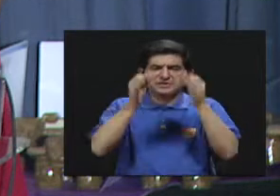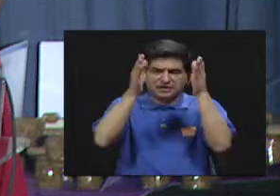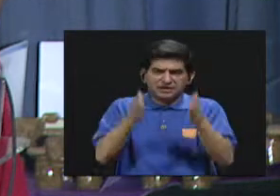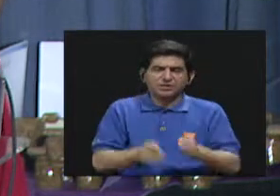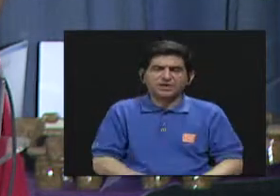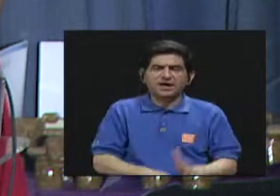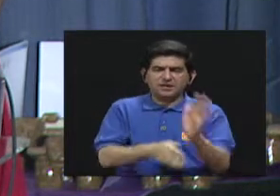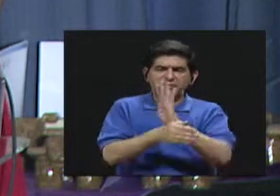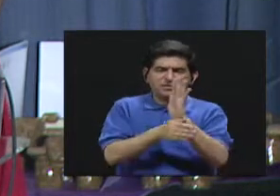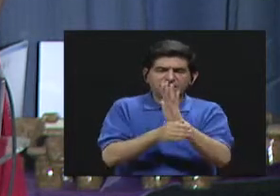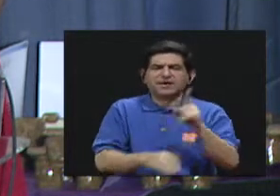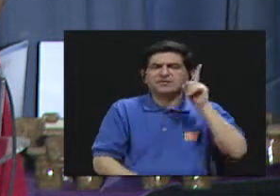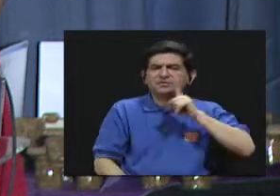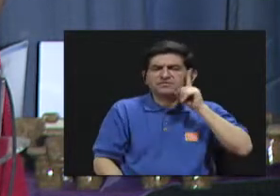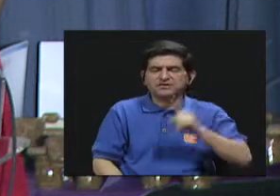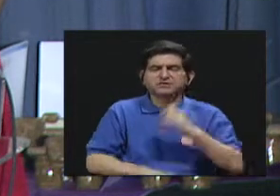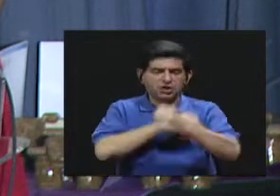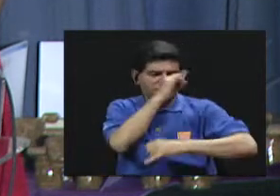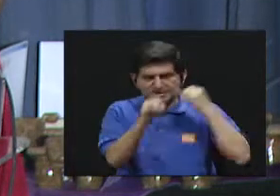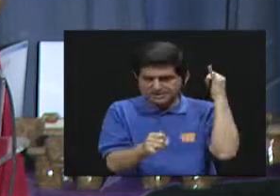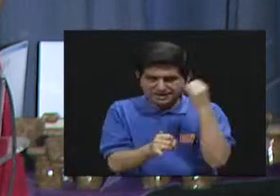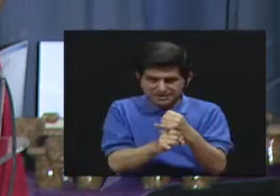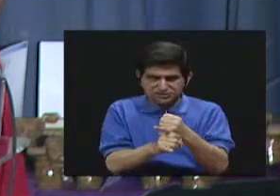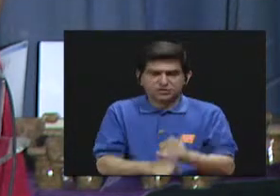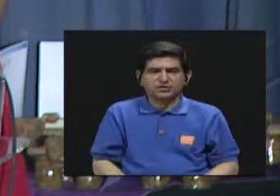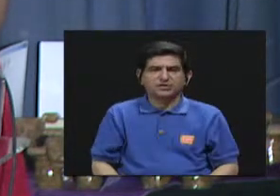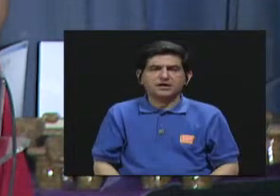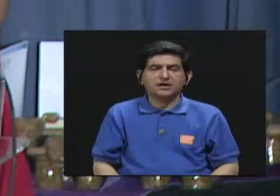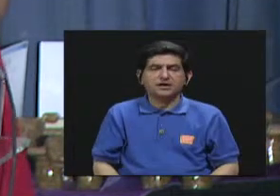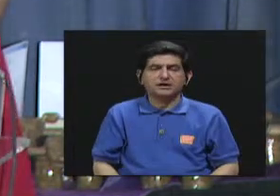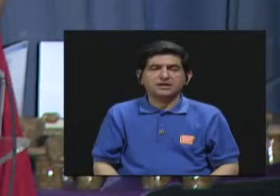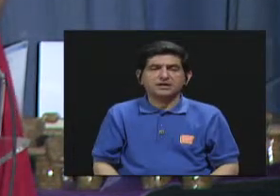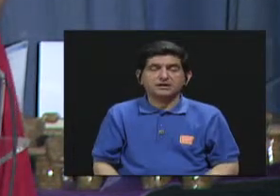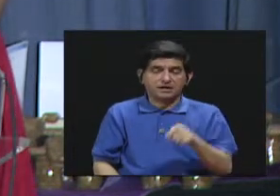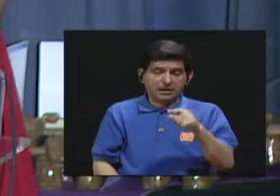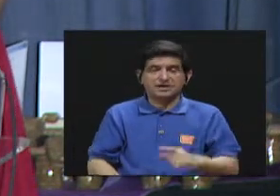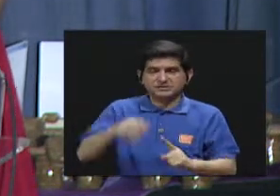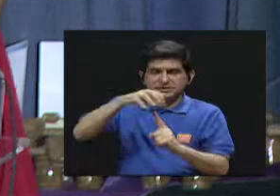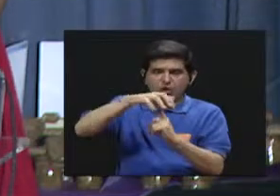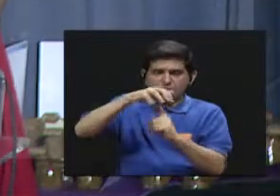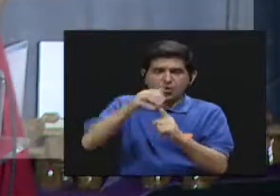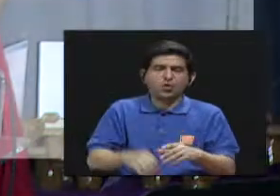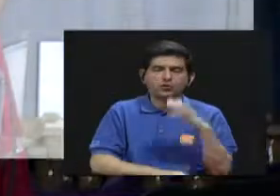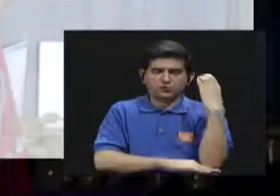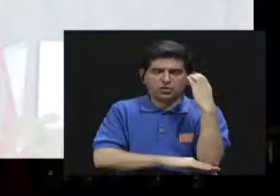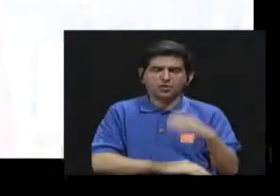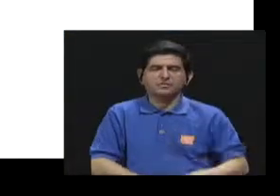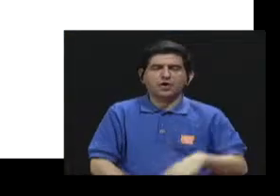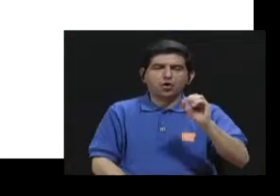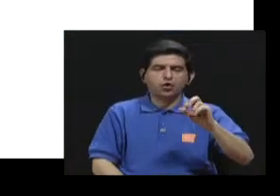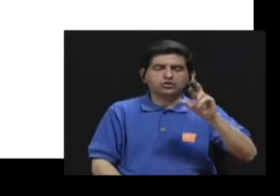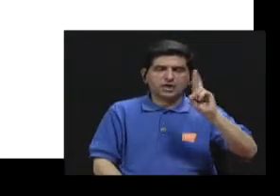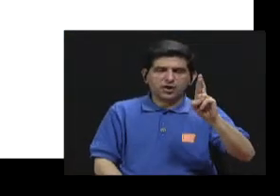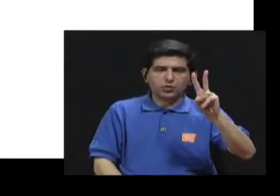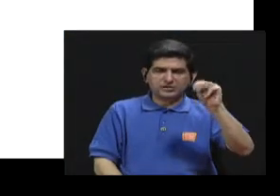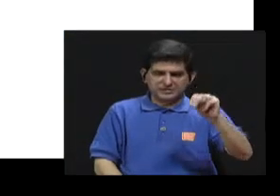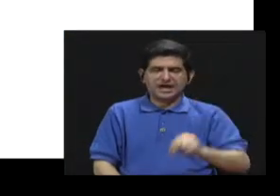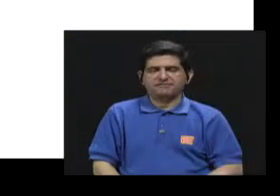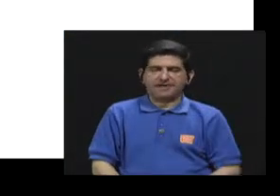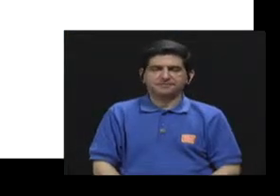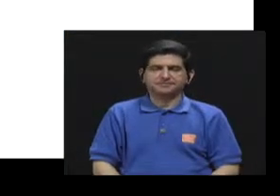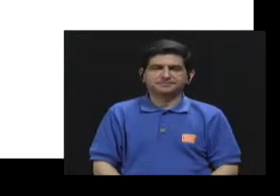del Jurado de Largometraje Ficción Internacional, Los Hongos, Colombia, dirigida por Óscar Ruiz